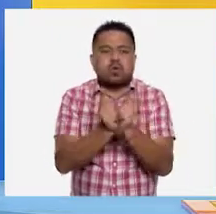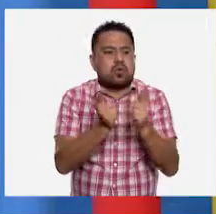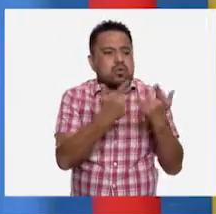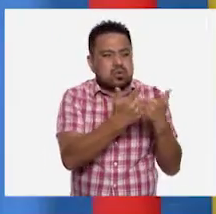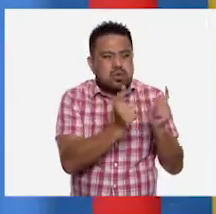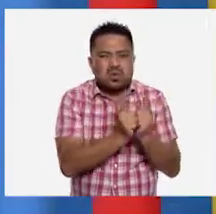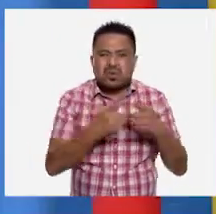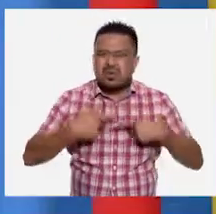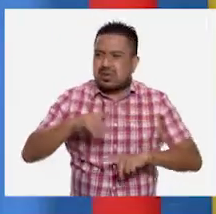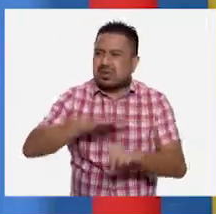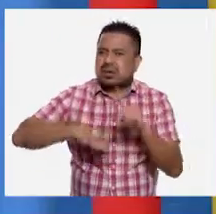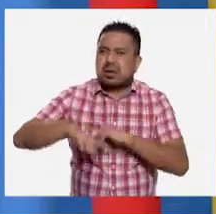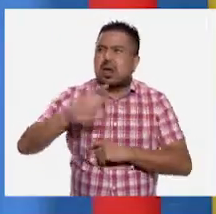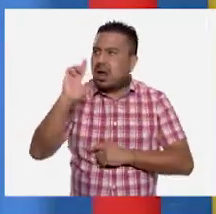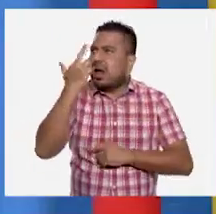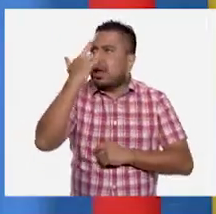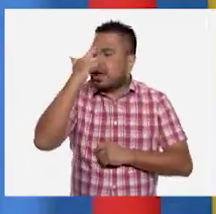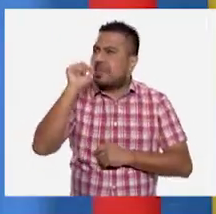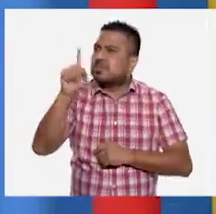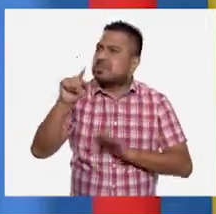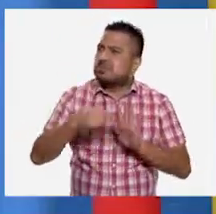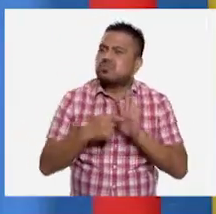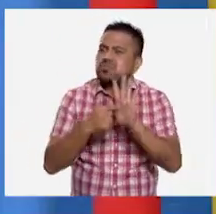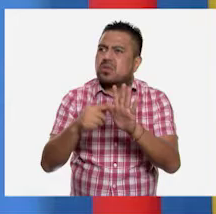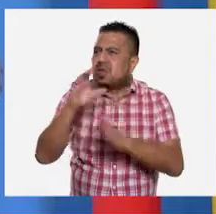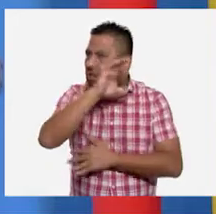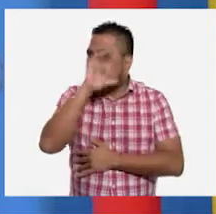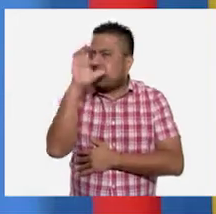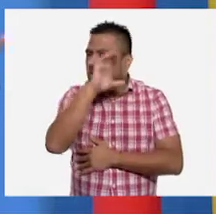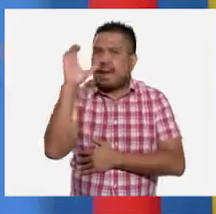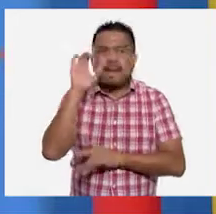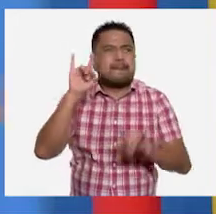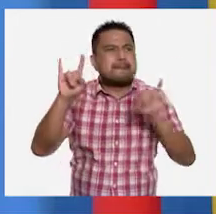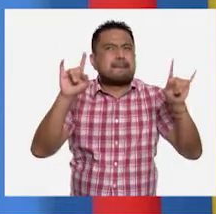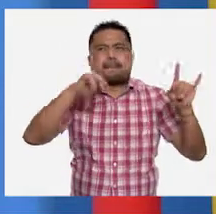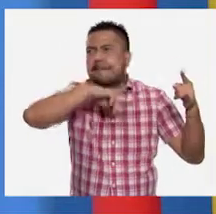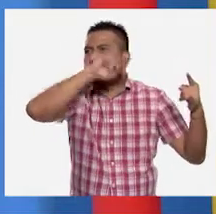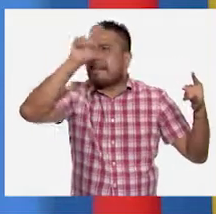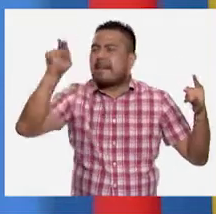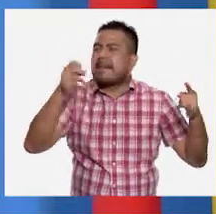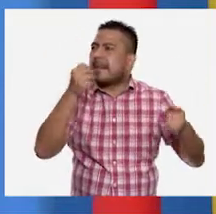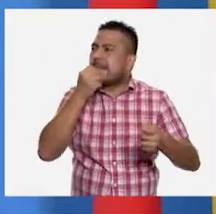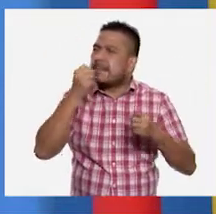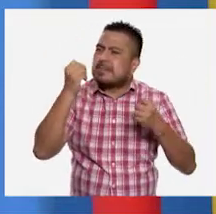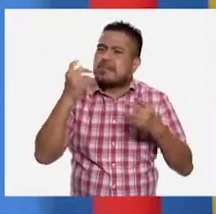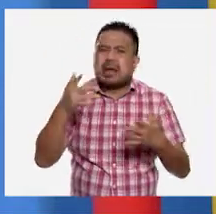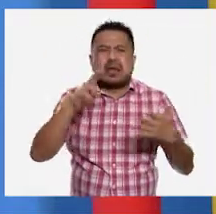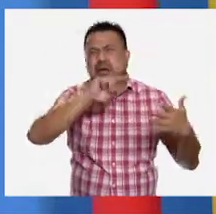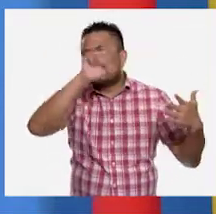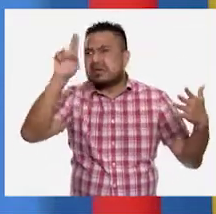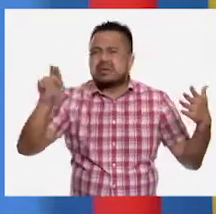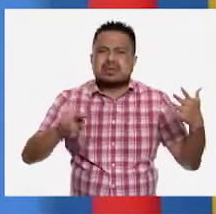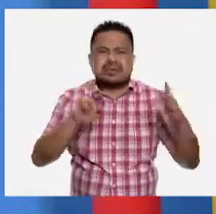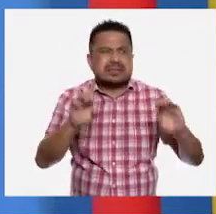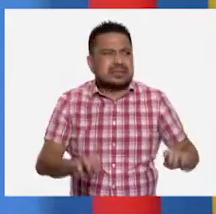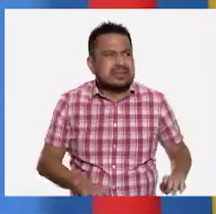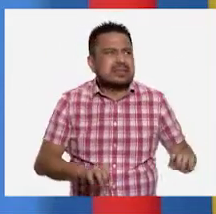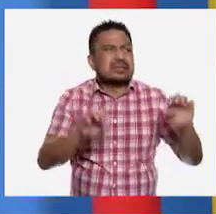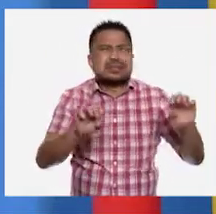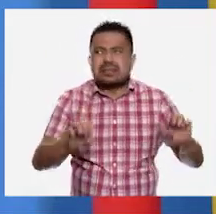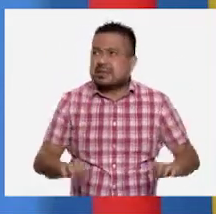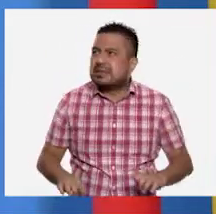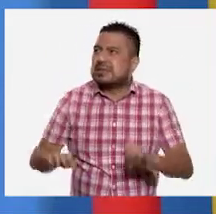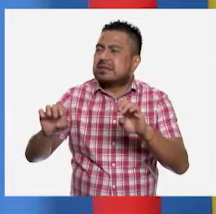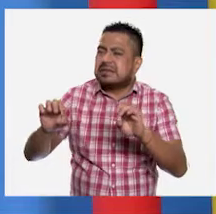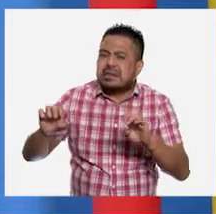sociedad. Recuerdo que nos enseñaste las fotografías de unos murales maravillosos que están pintados en diversos edificios